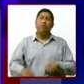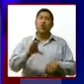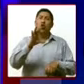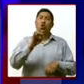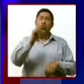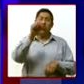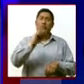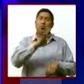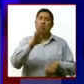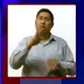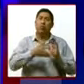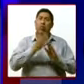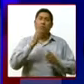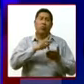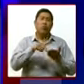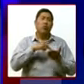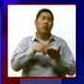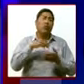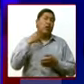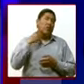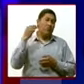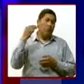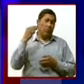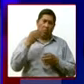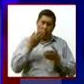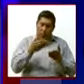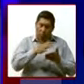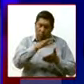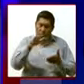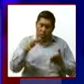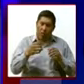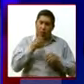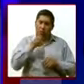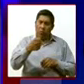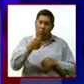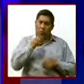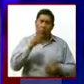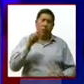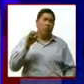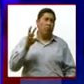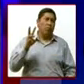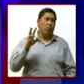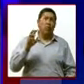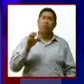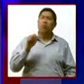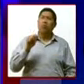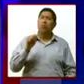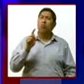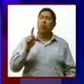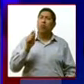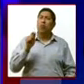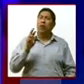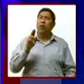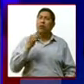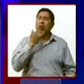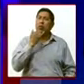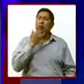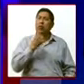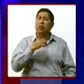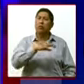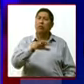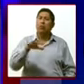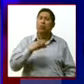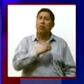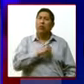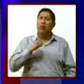Inmediato vamos hasta la Asamblea Legislativa, donde se encuentra nuestro periodista Walter Ocio. ¿Qué es lo que está sucediendo en la Cámara de Senadores,